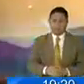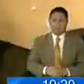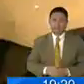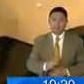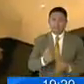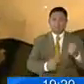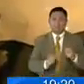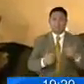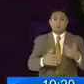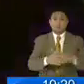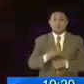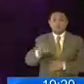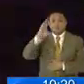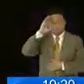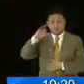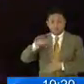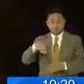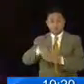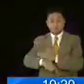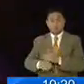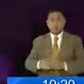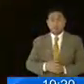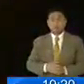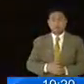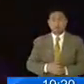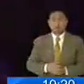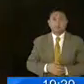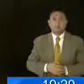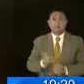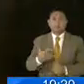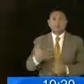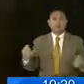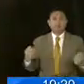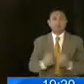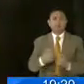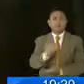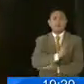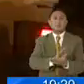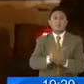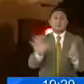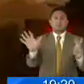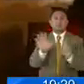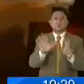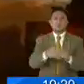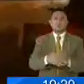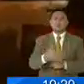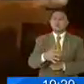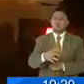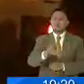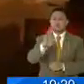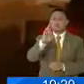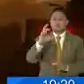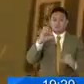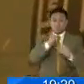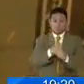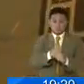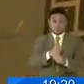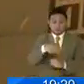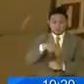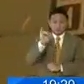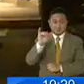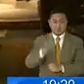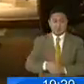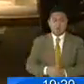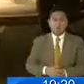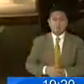vehículos fueron trasladados a los patios de retención. El siniestro ocurrió en el barrio de Coto Collao aproximadamente a las 7 de la noche de este